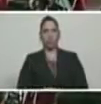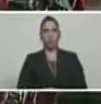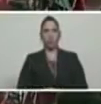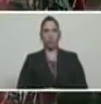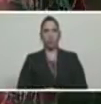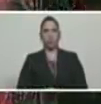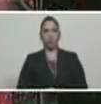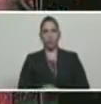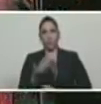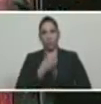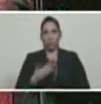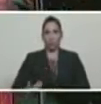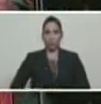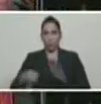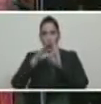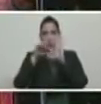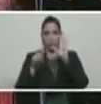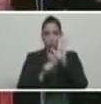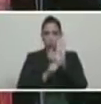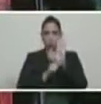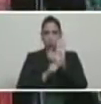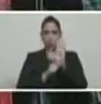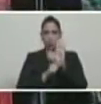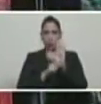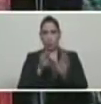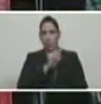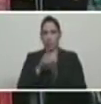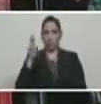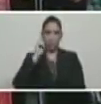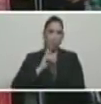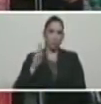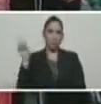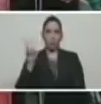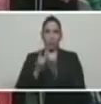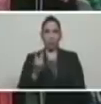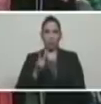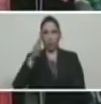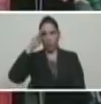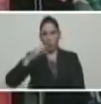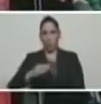la República Bolivariana de Venezuela, comandante en jefe de la Fuerza Armada Nacional Bolivariana.